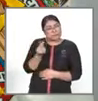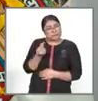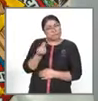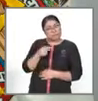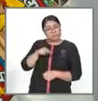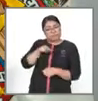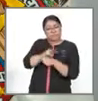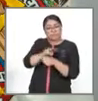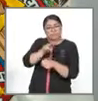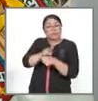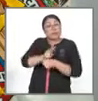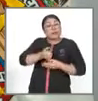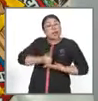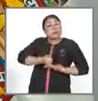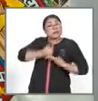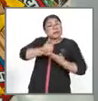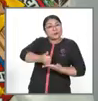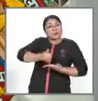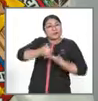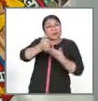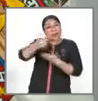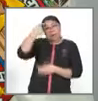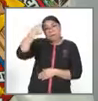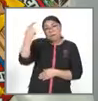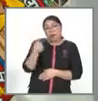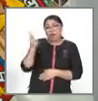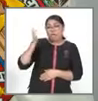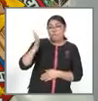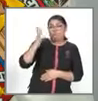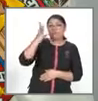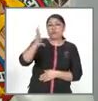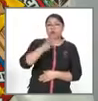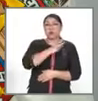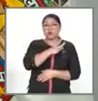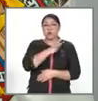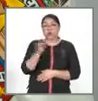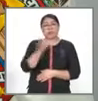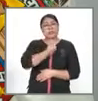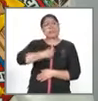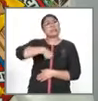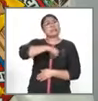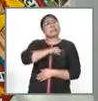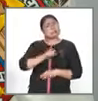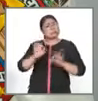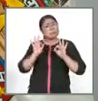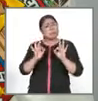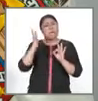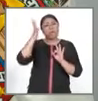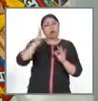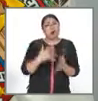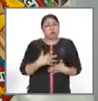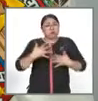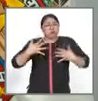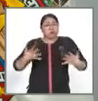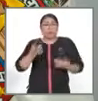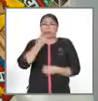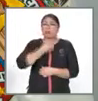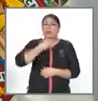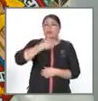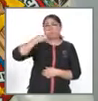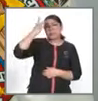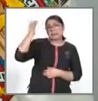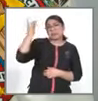trabajar hoy en día para que el día de mañana no tengan problemas graves como son obesidad diabetes melitus